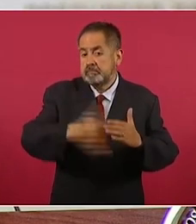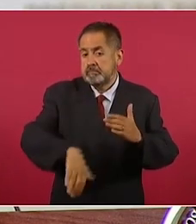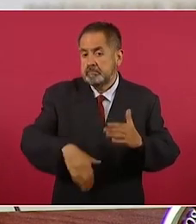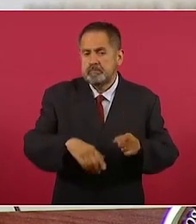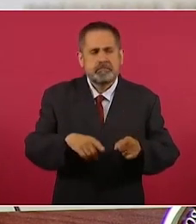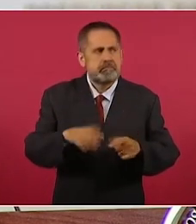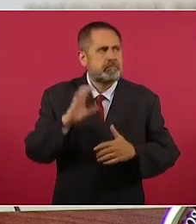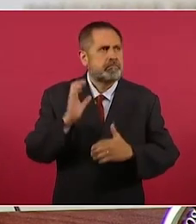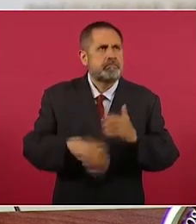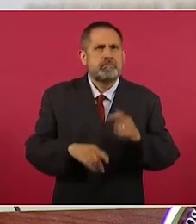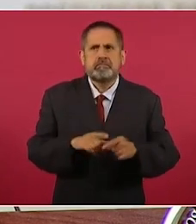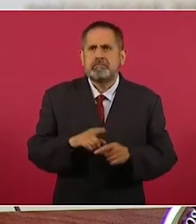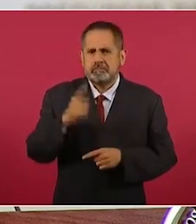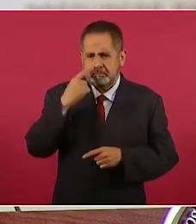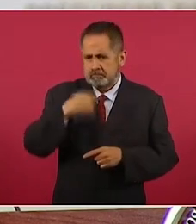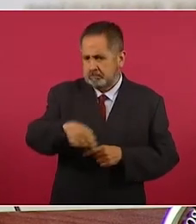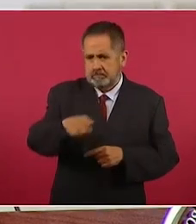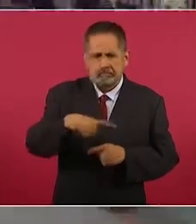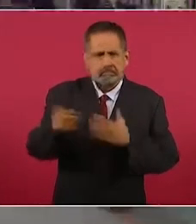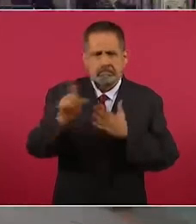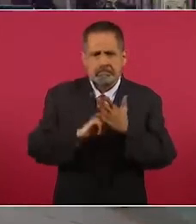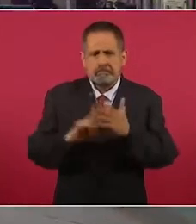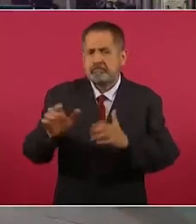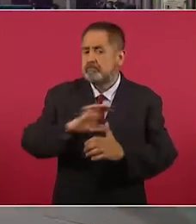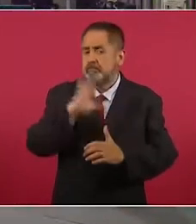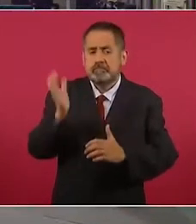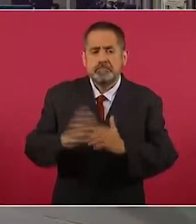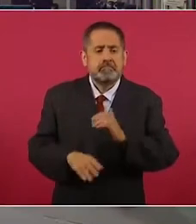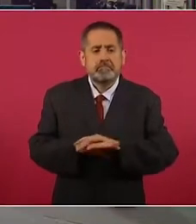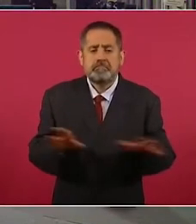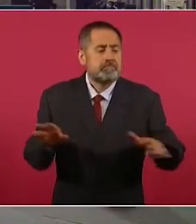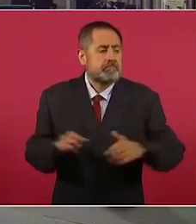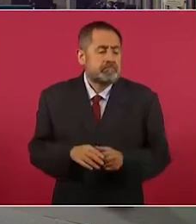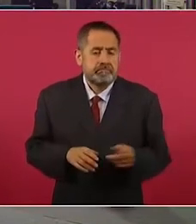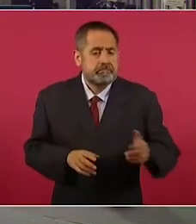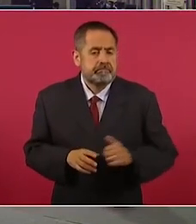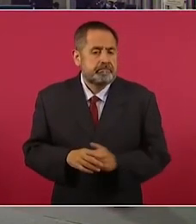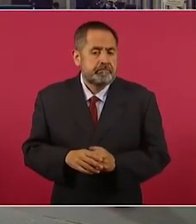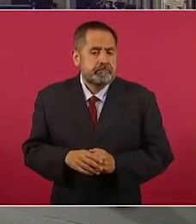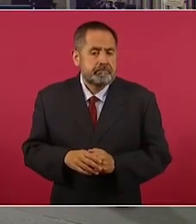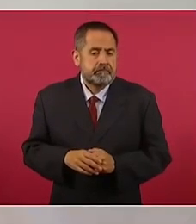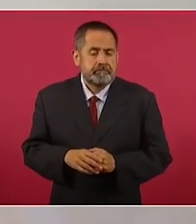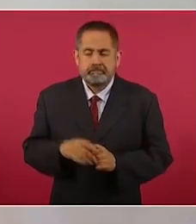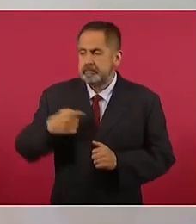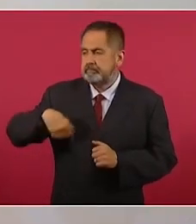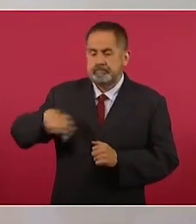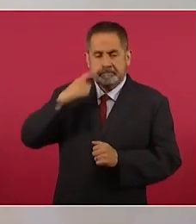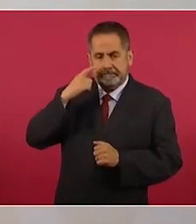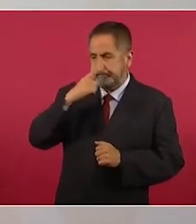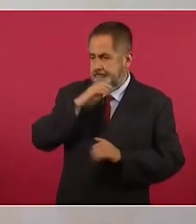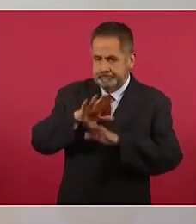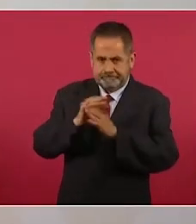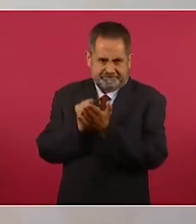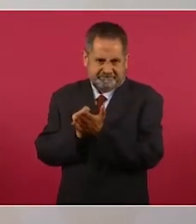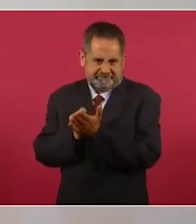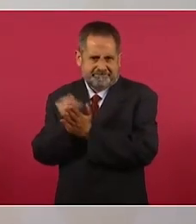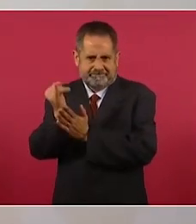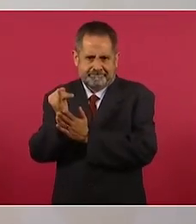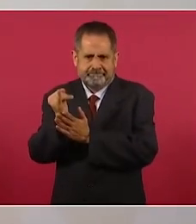creo que en este mes, y ya se tomó la decisión